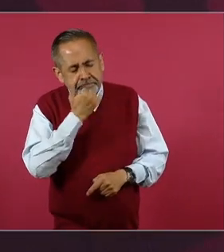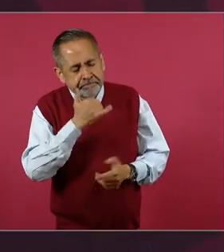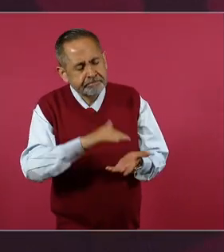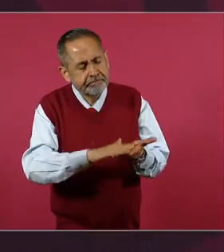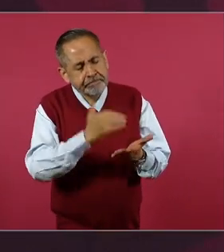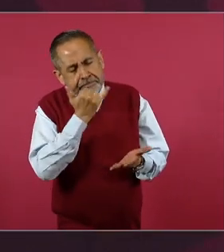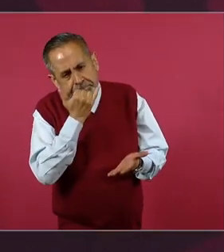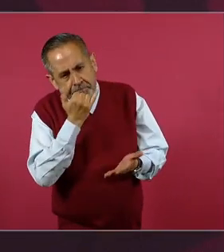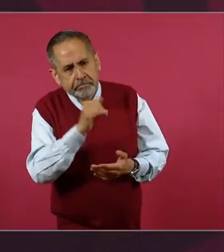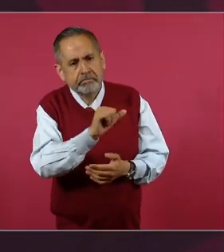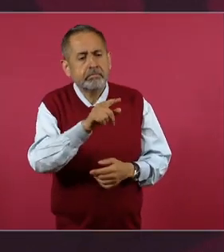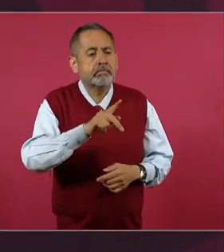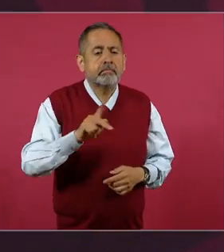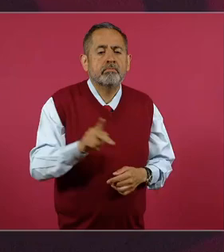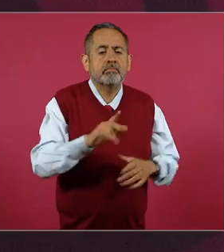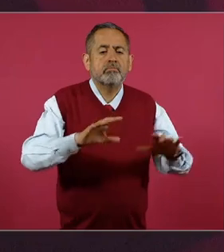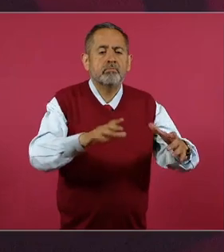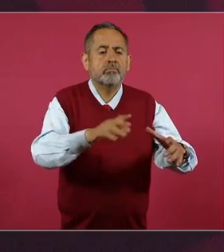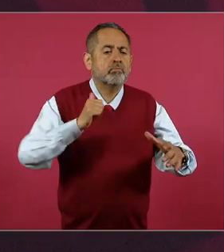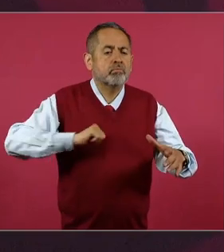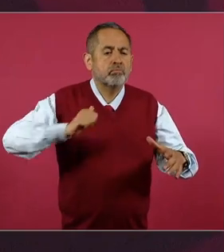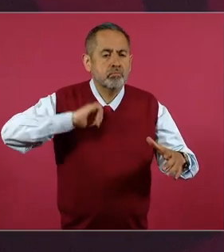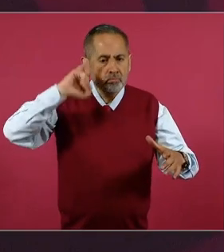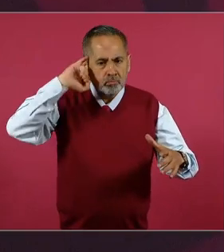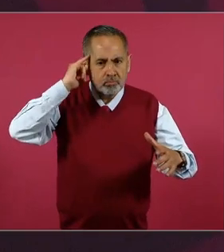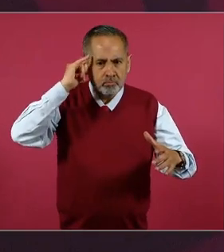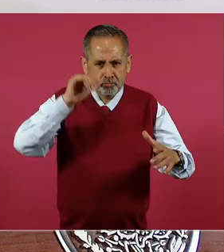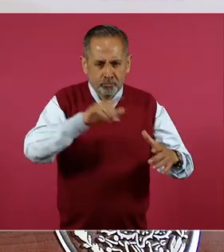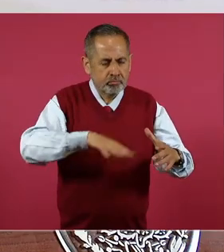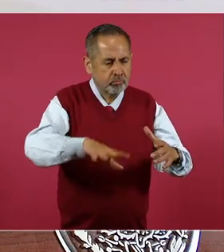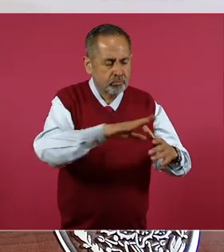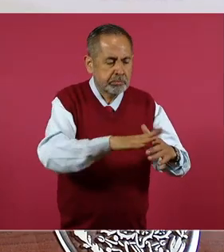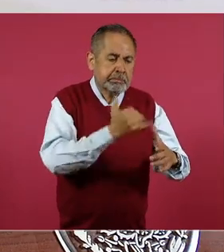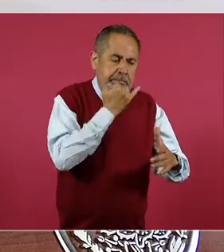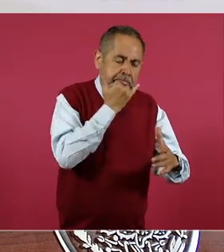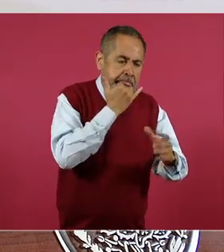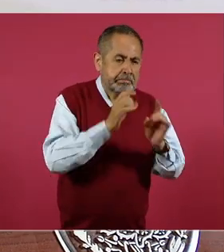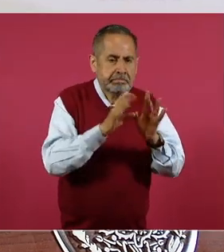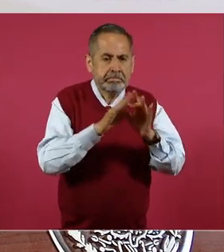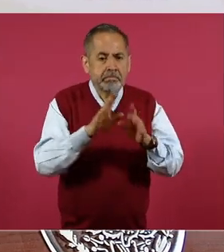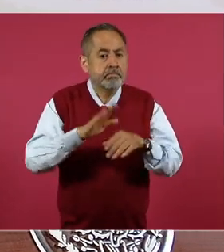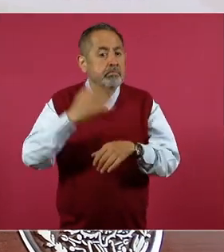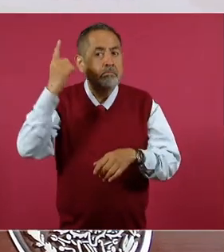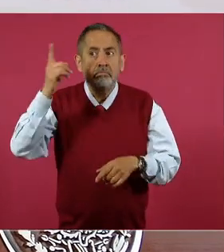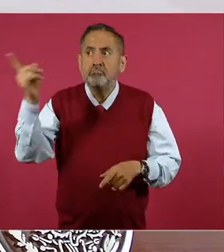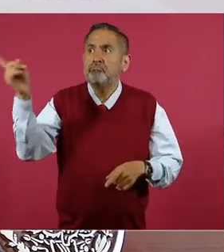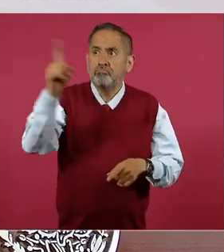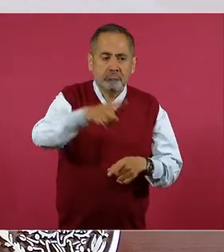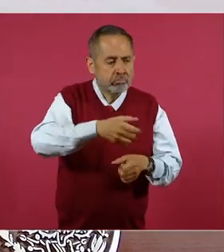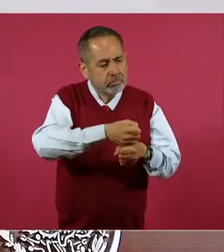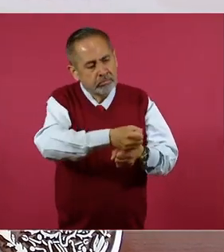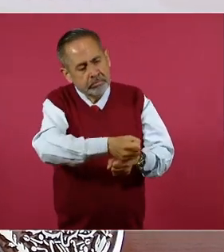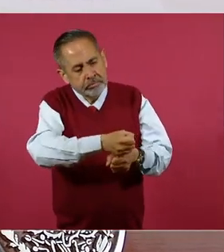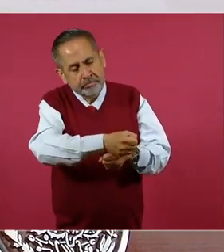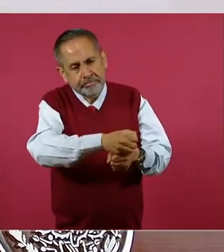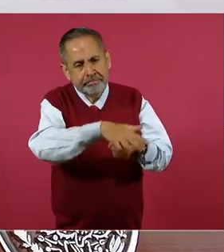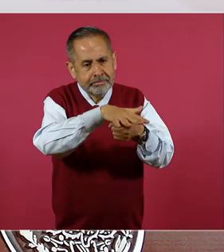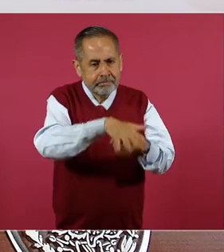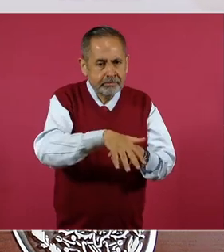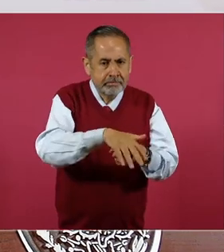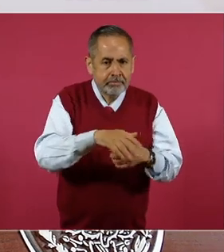a los pueblos originarios de México que fueron víctimas de la represión,